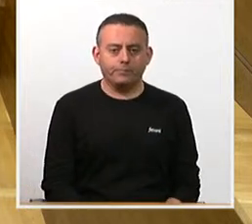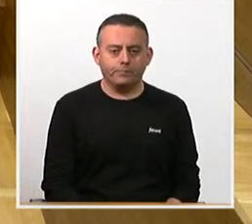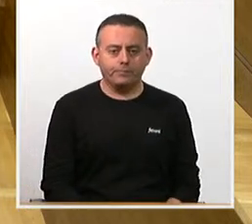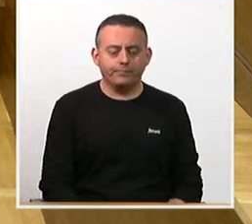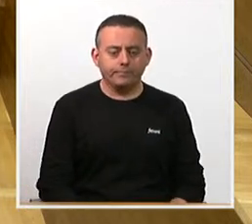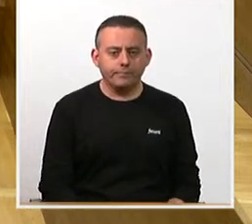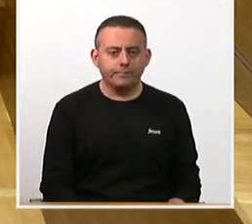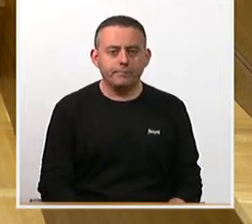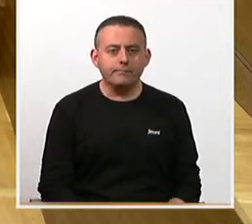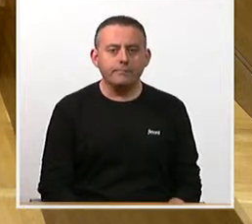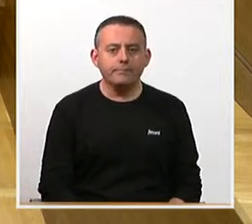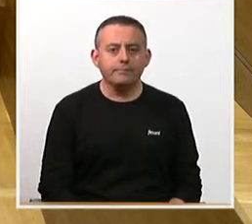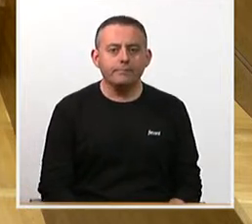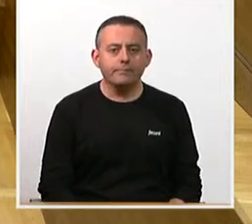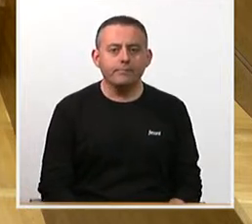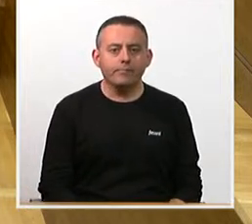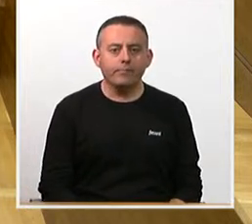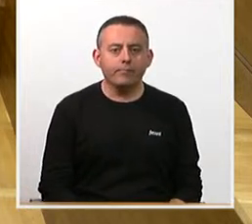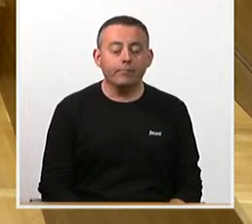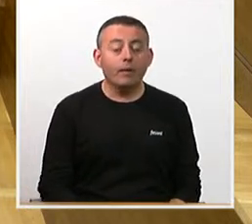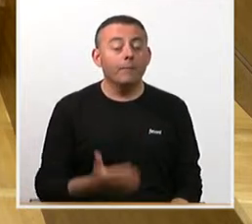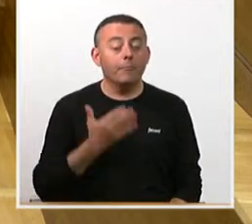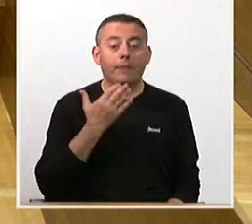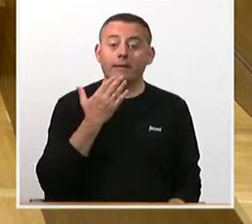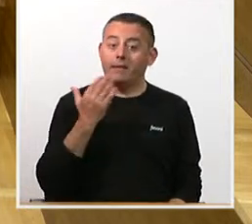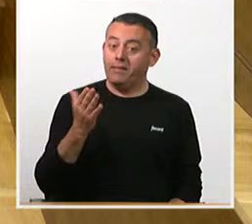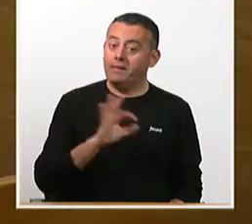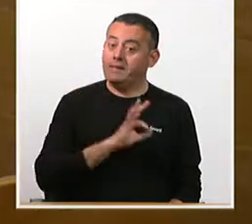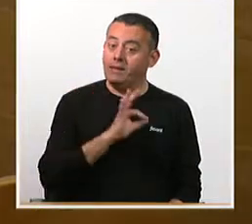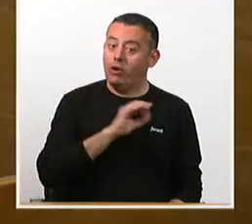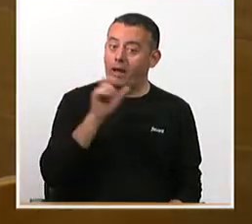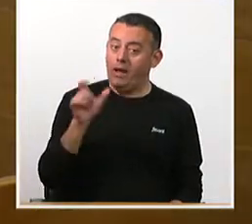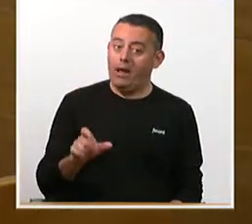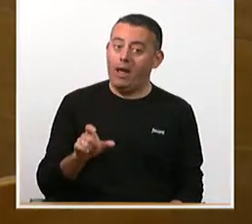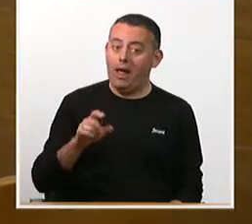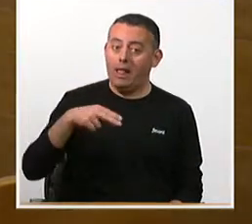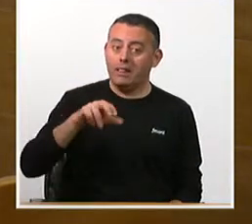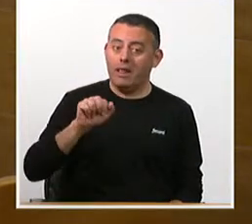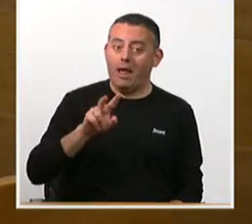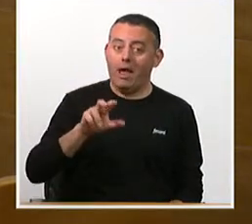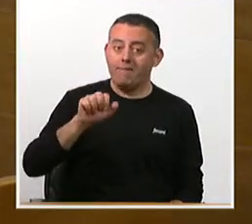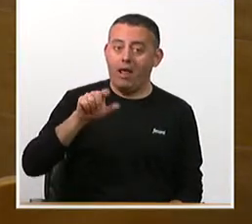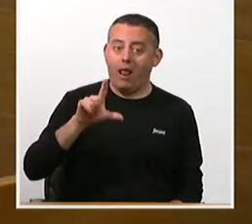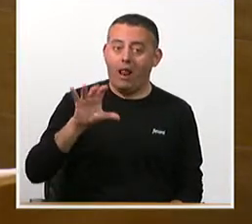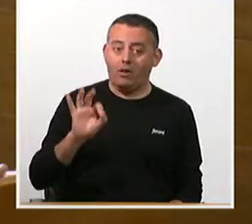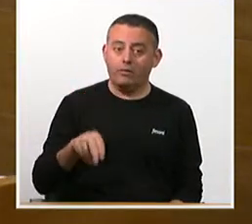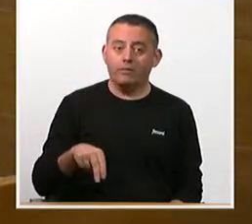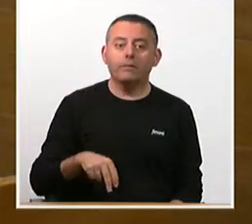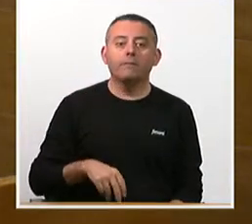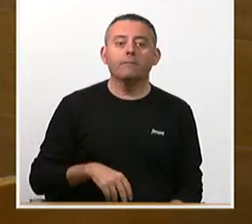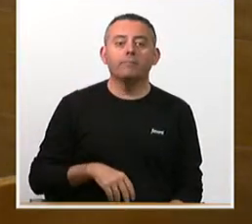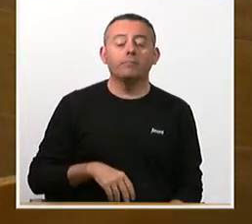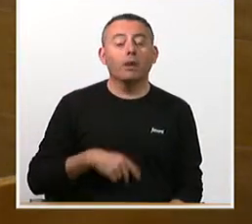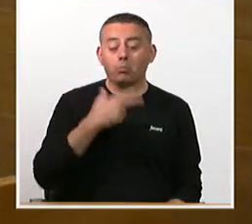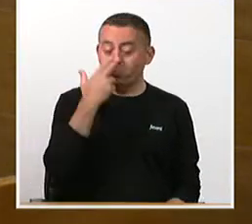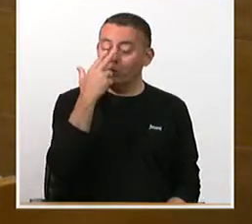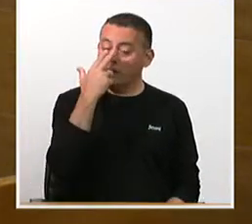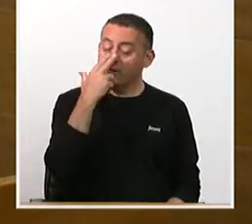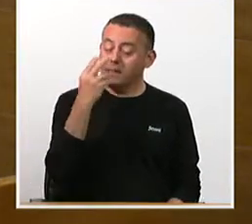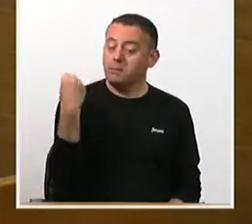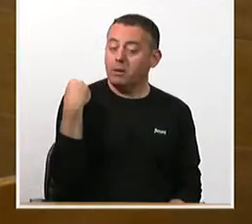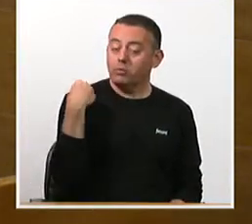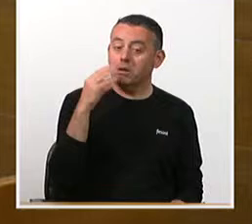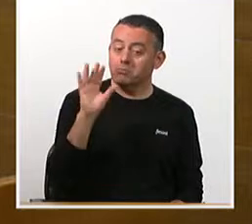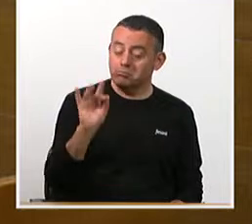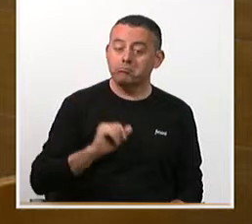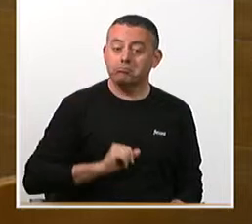contesta respiro gracias señora navalón por su interesante pregunta porque lo cierto Es que venimos desde el